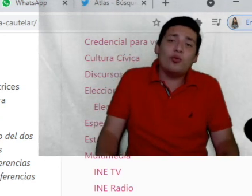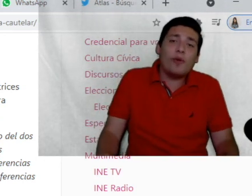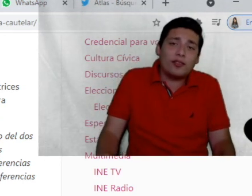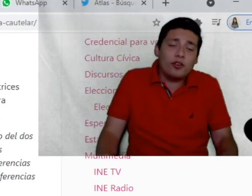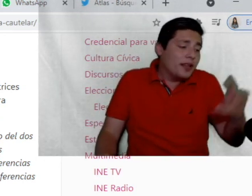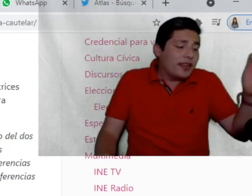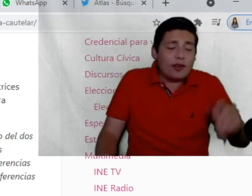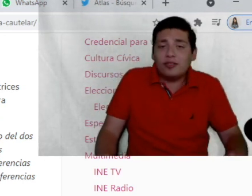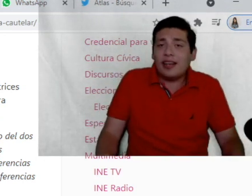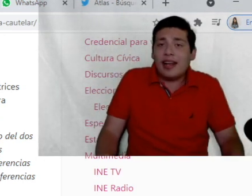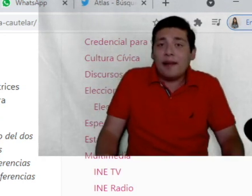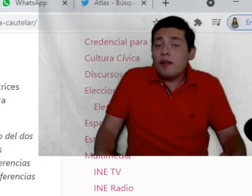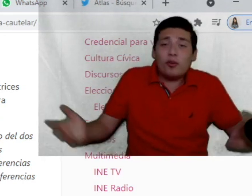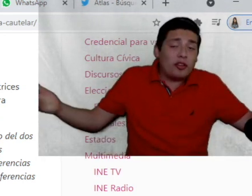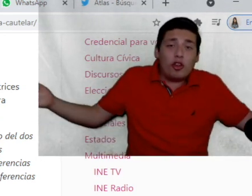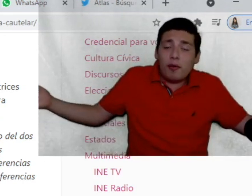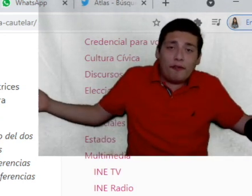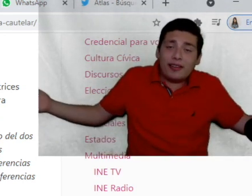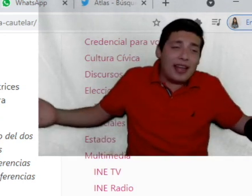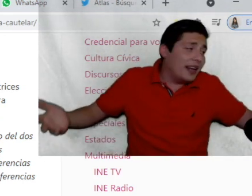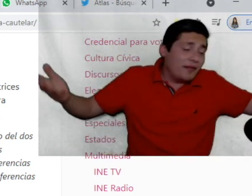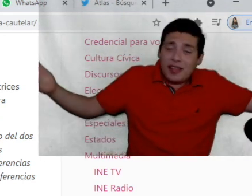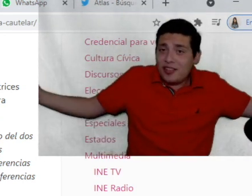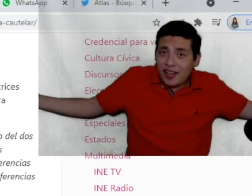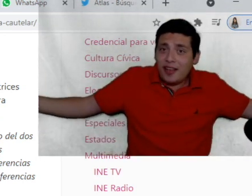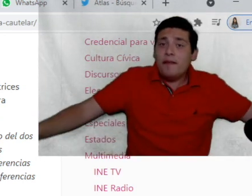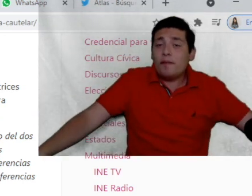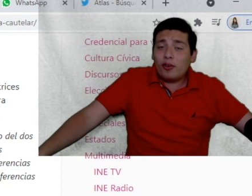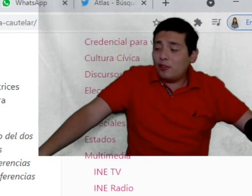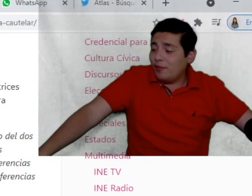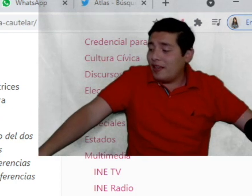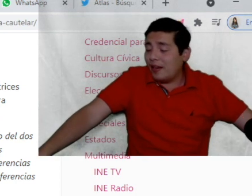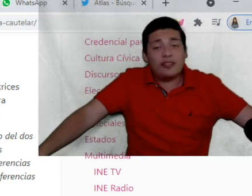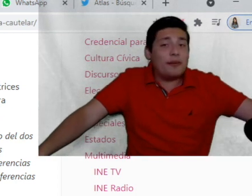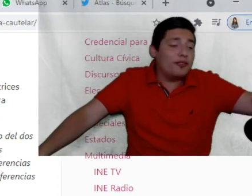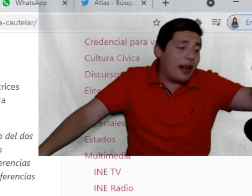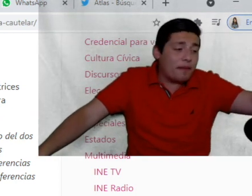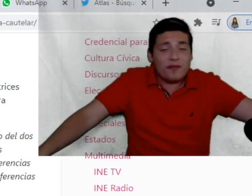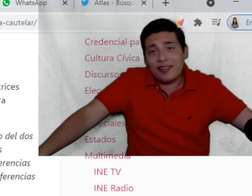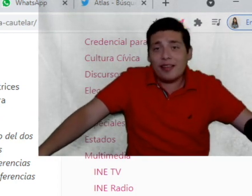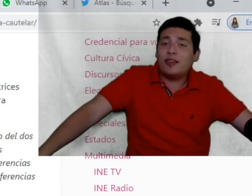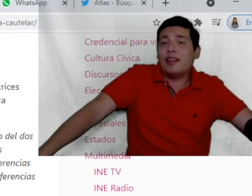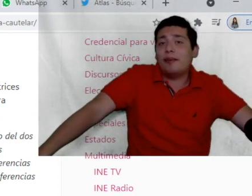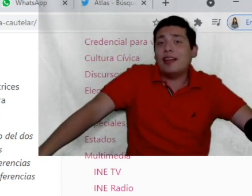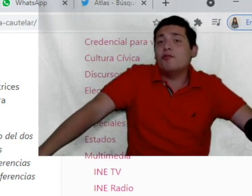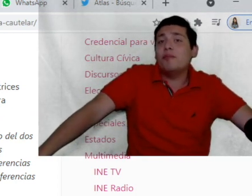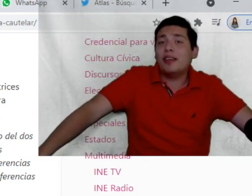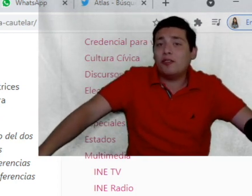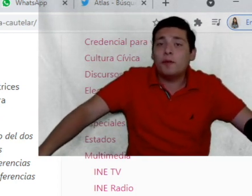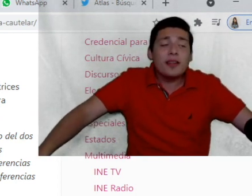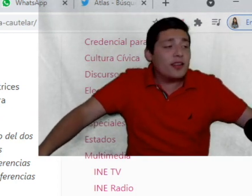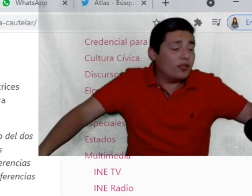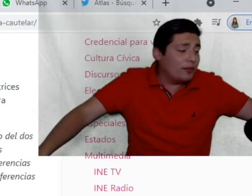quedara en su cuarto, que no saliera, porque todo va a afectar en sí, porque todos los mexicanos estamos al pendiente de lo que está pasando